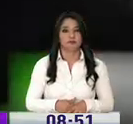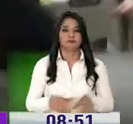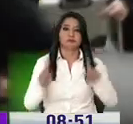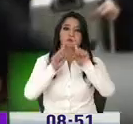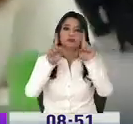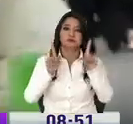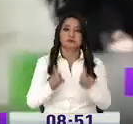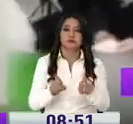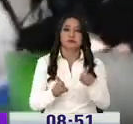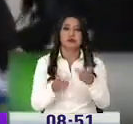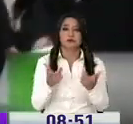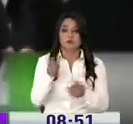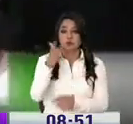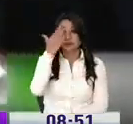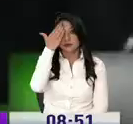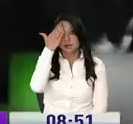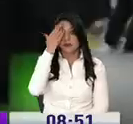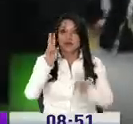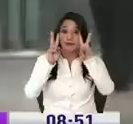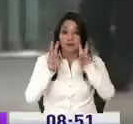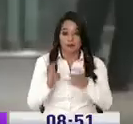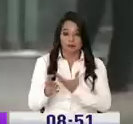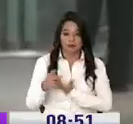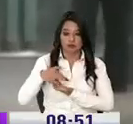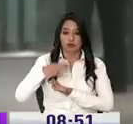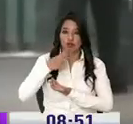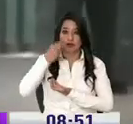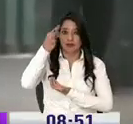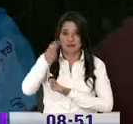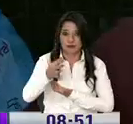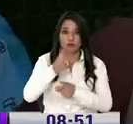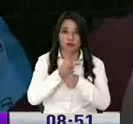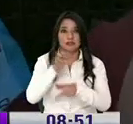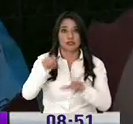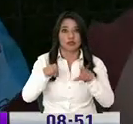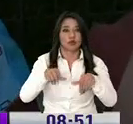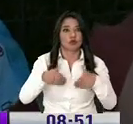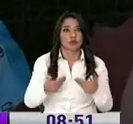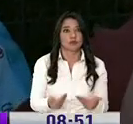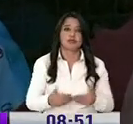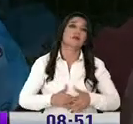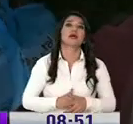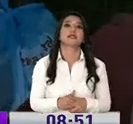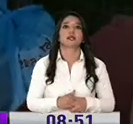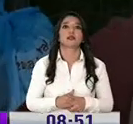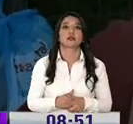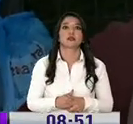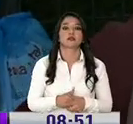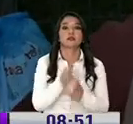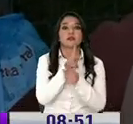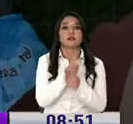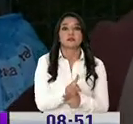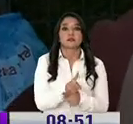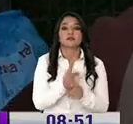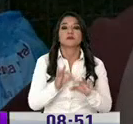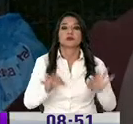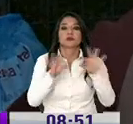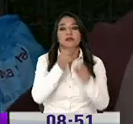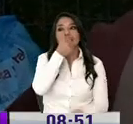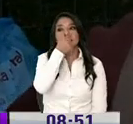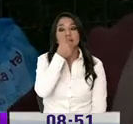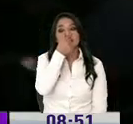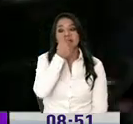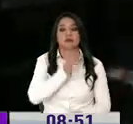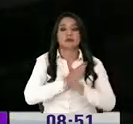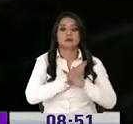Preguntamos a la ciudadanía qué conoce sobre el coronavirus y las medidas de prevención. Siempre es bueno protegerse. Cualquier gripe, no